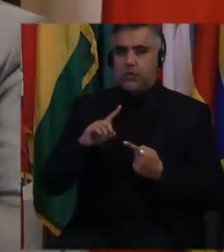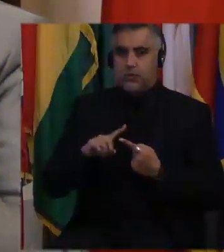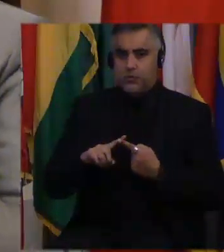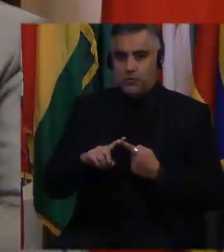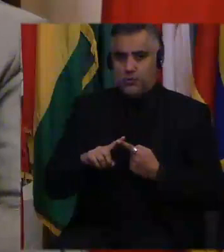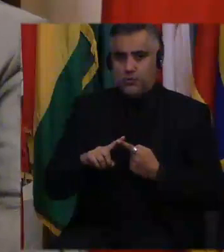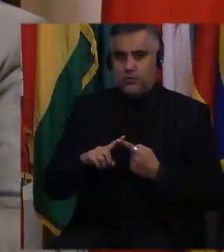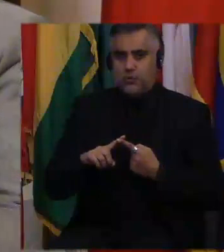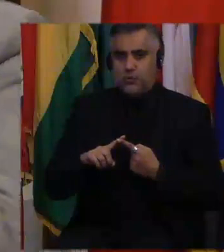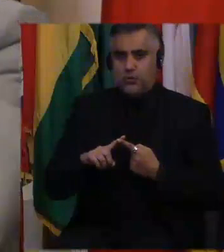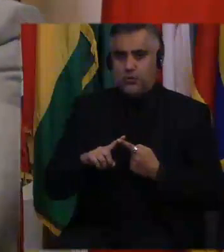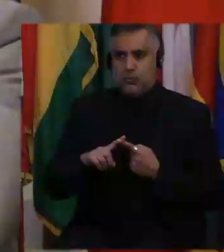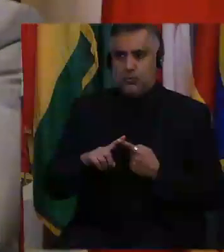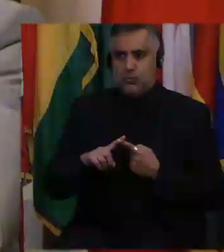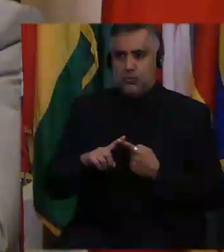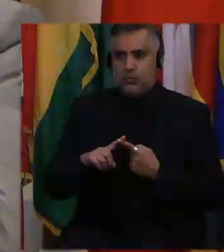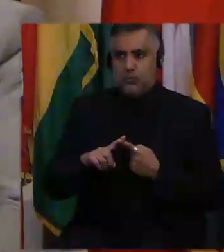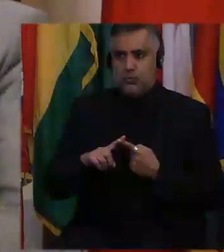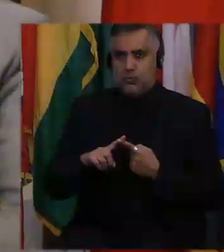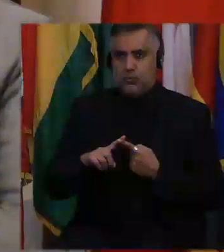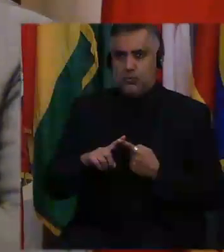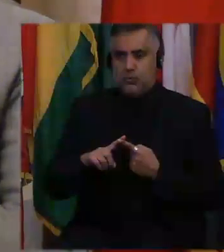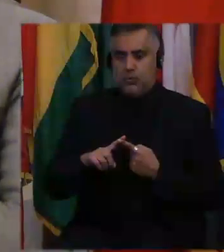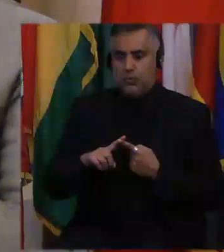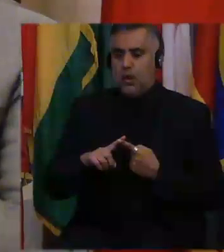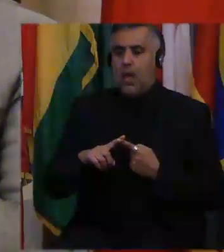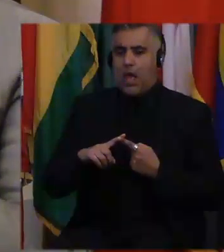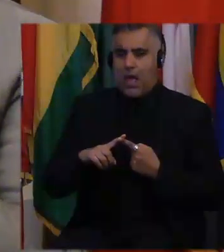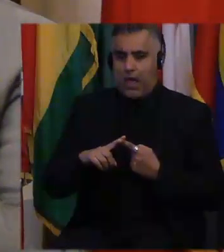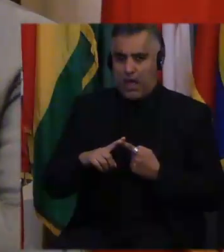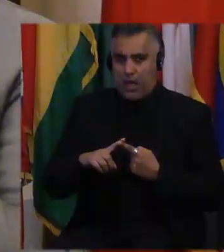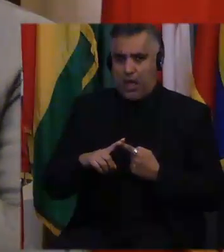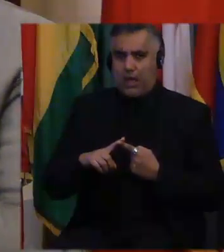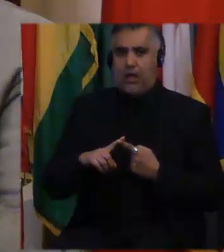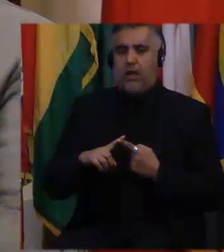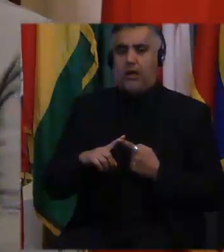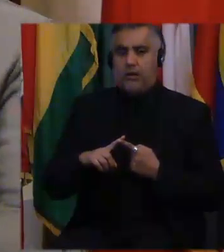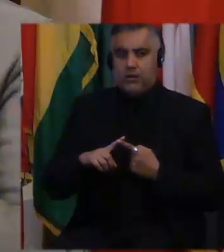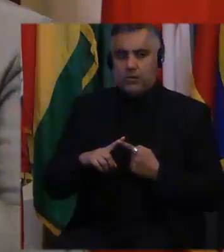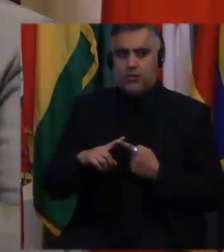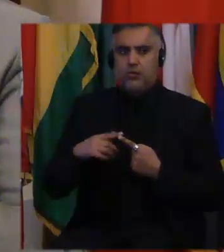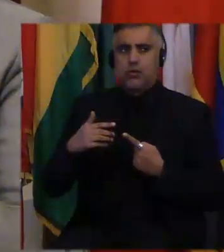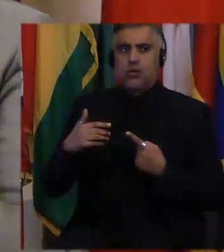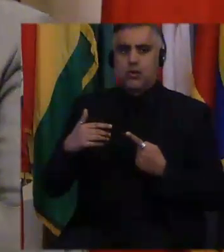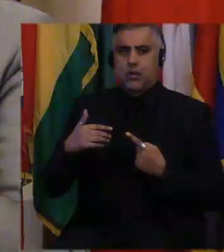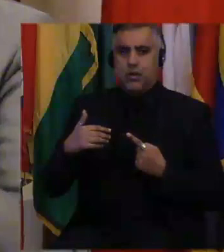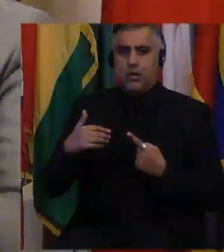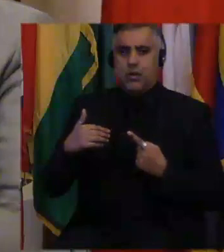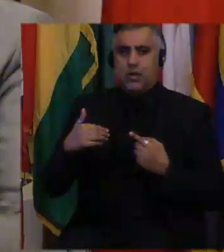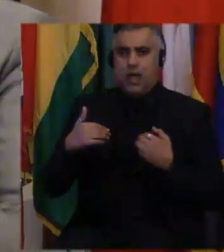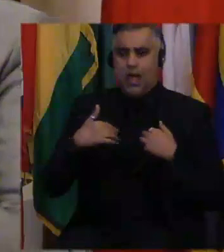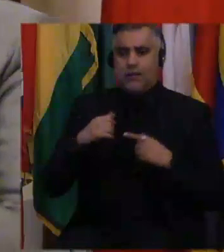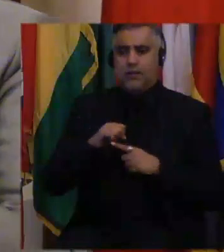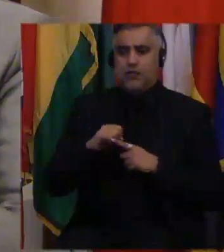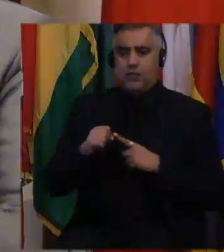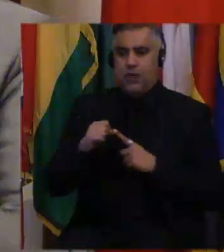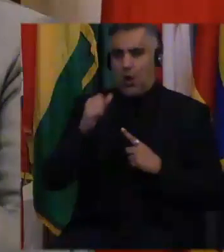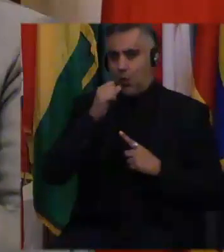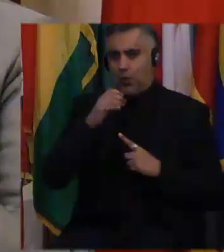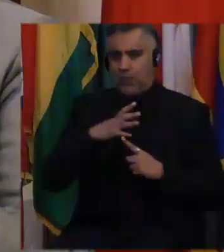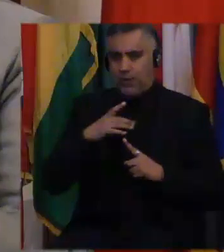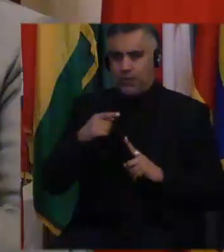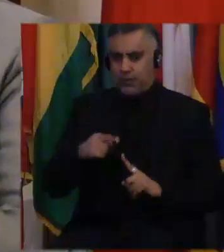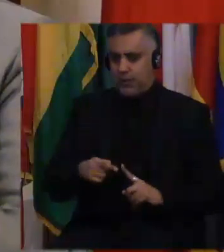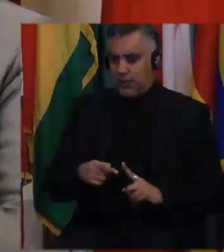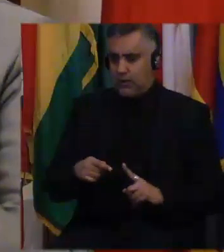migratorias con atención a la particularidad de la situación de las mujeres, muy especialmente. Y hay que recordar que